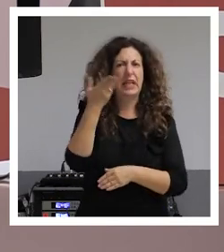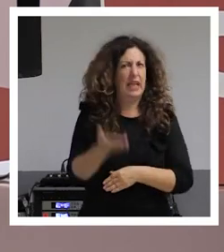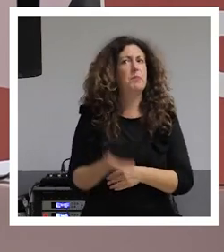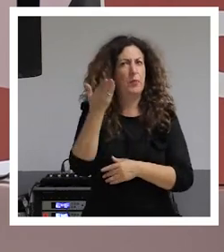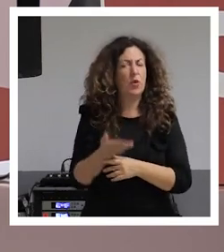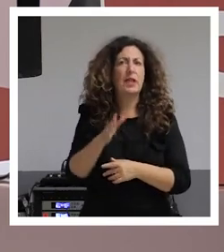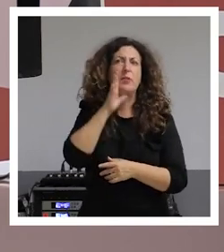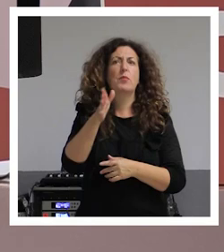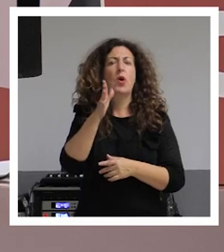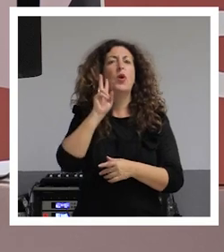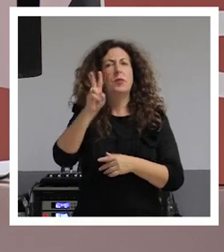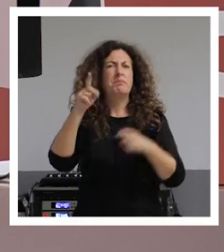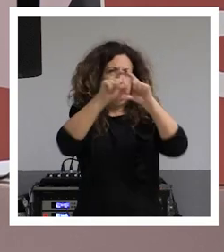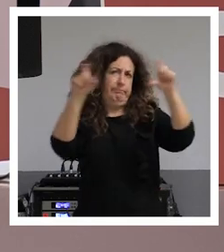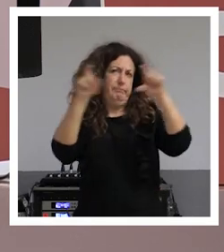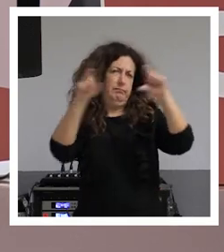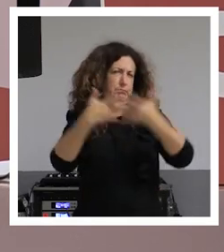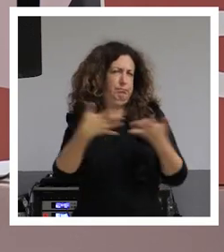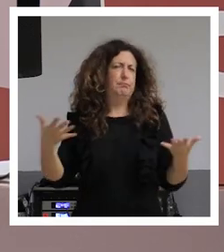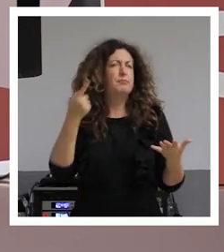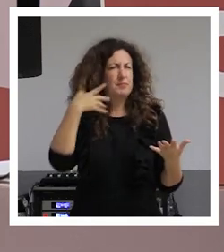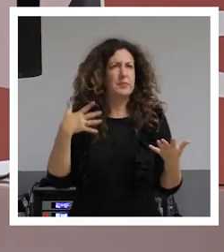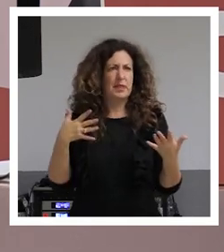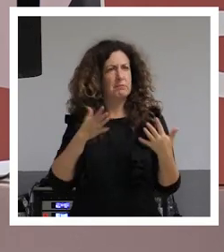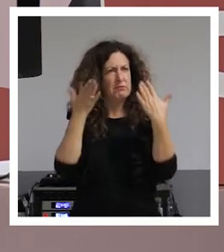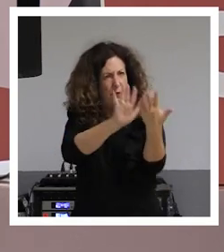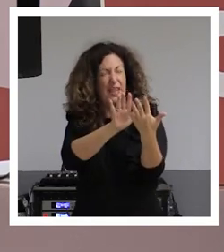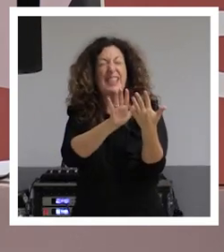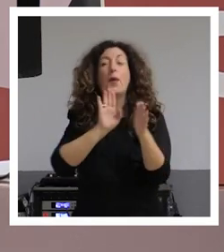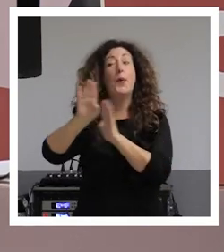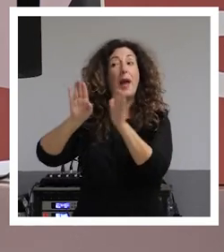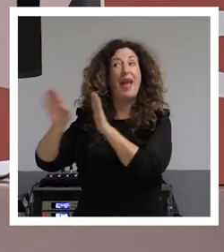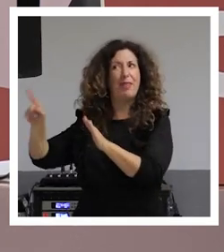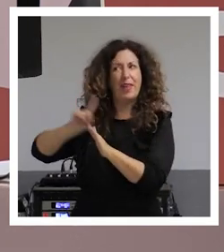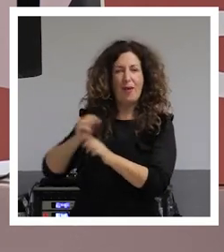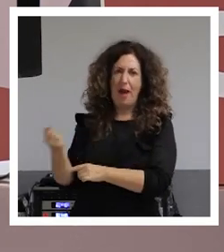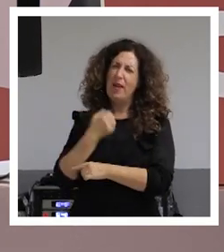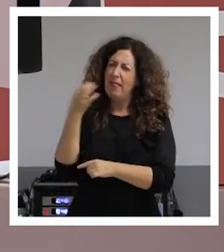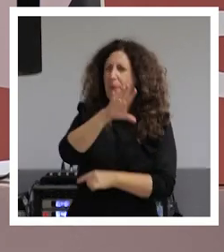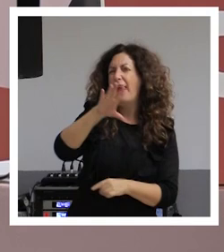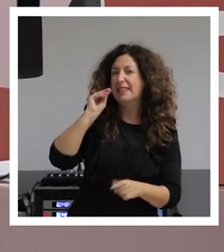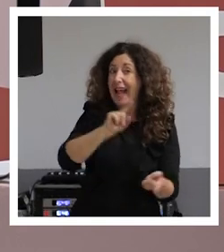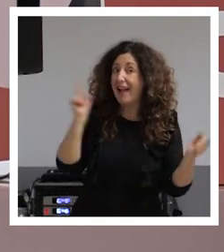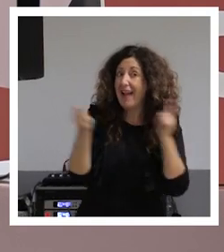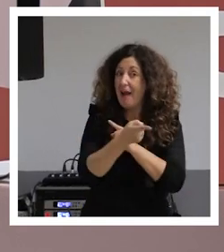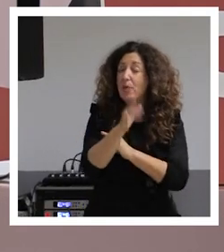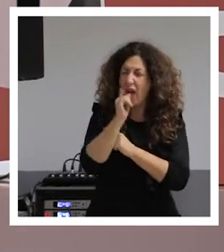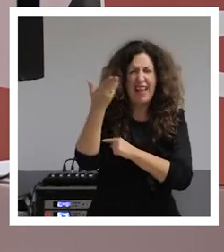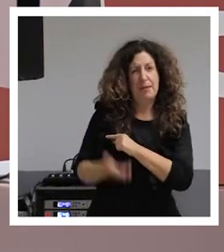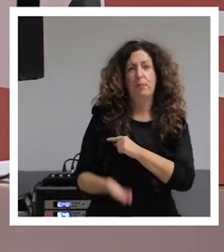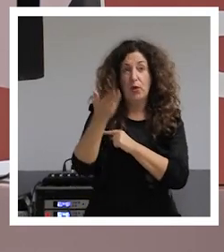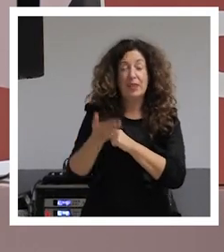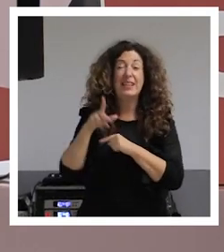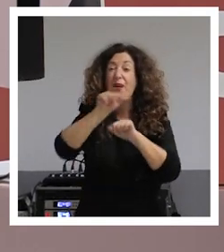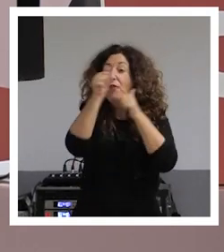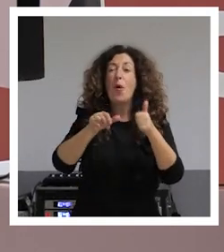te enfrentas a lobbies a grandes lobbies tienes que tener los vecinos detrás y tienen que entender la importancia que esos cambios se den y la mejor manera de